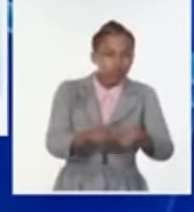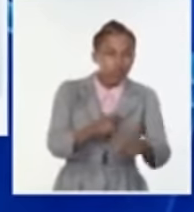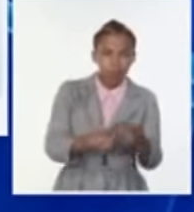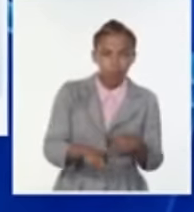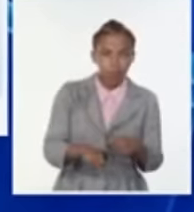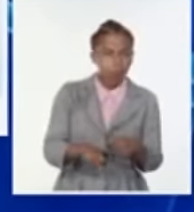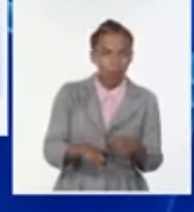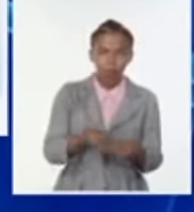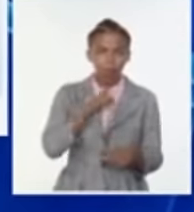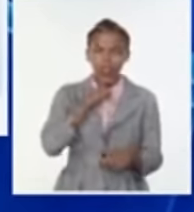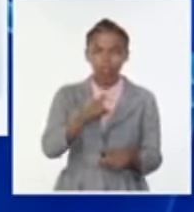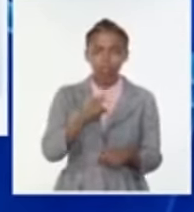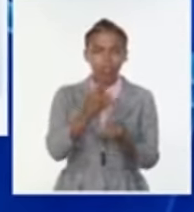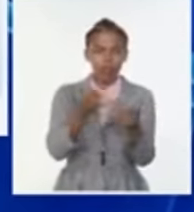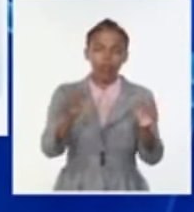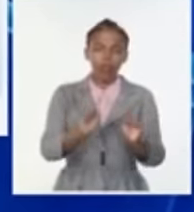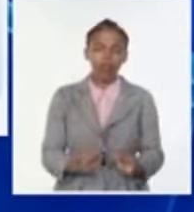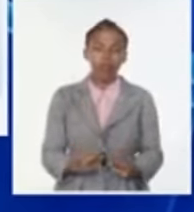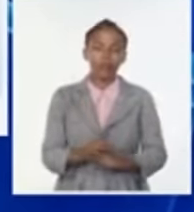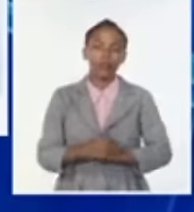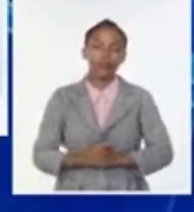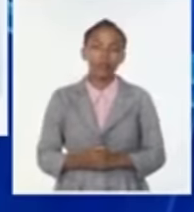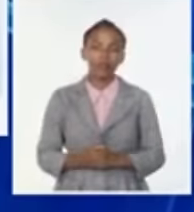lo estamos implementando.